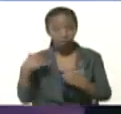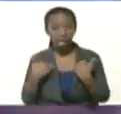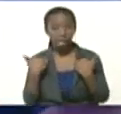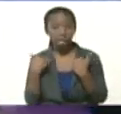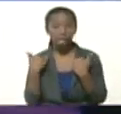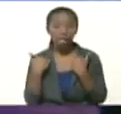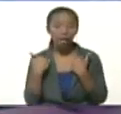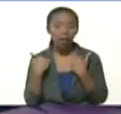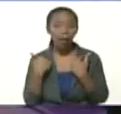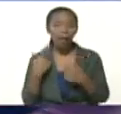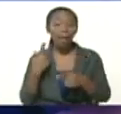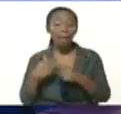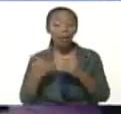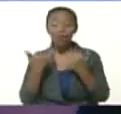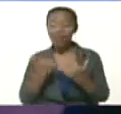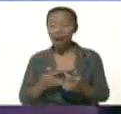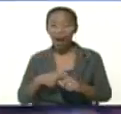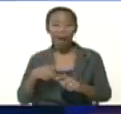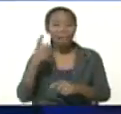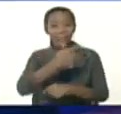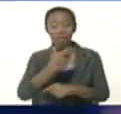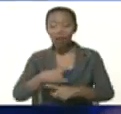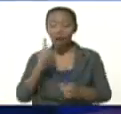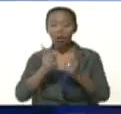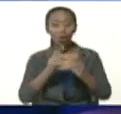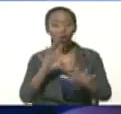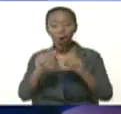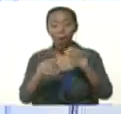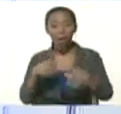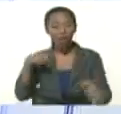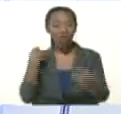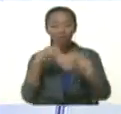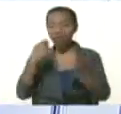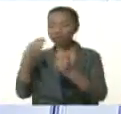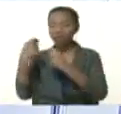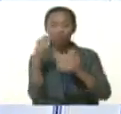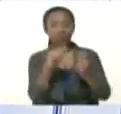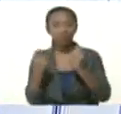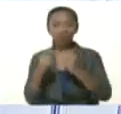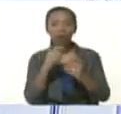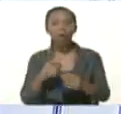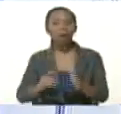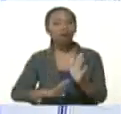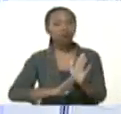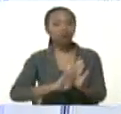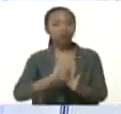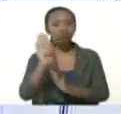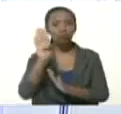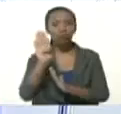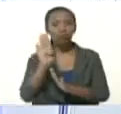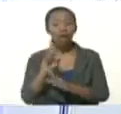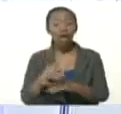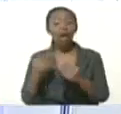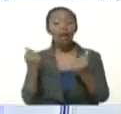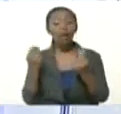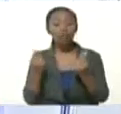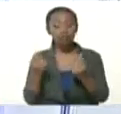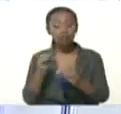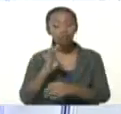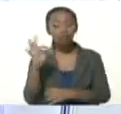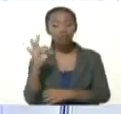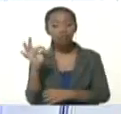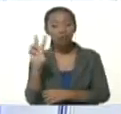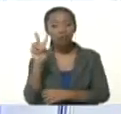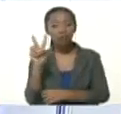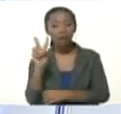gente está vendiendo como loca ya y algunos comprando y bueno. Excelente, vale. La economía, la criptoeconomía. Venezuela